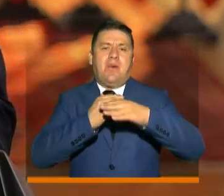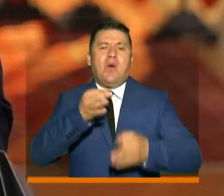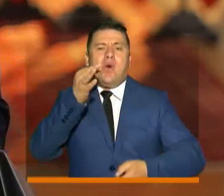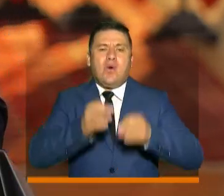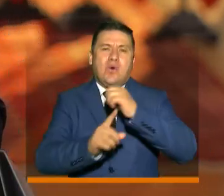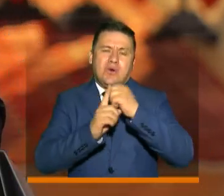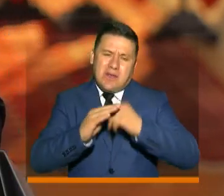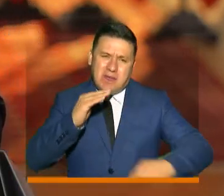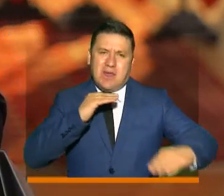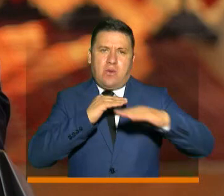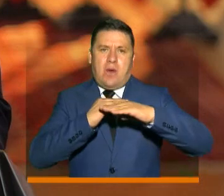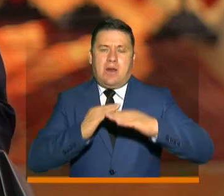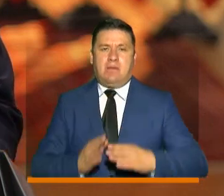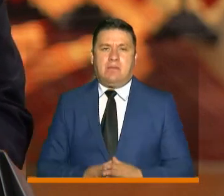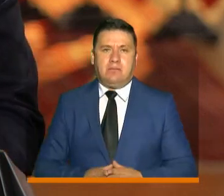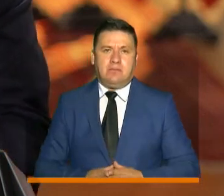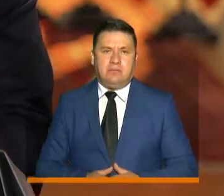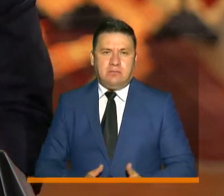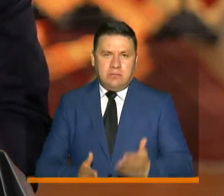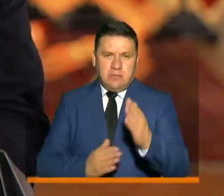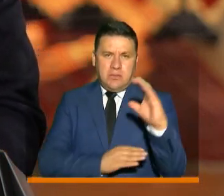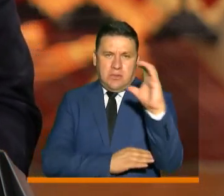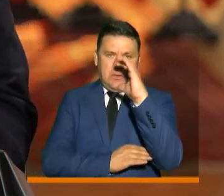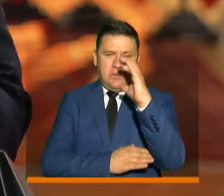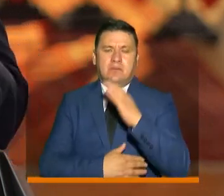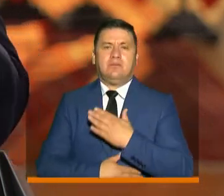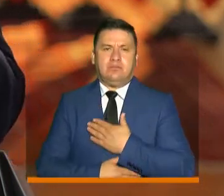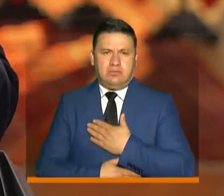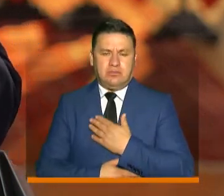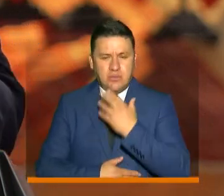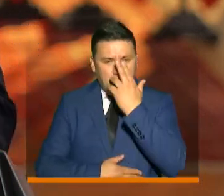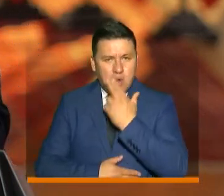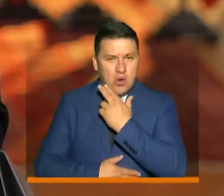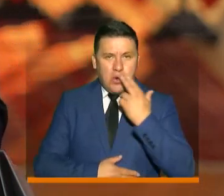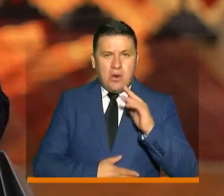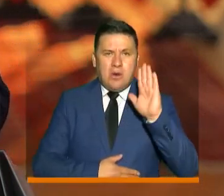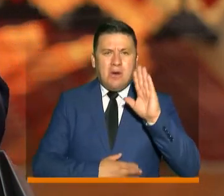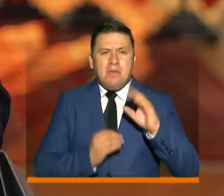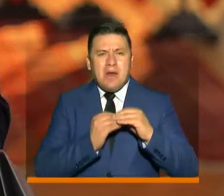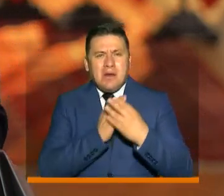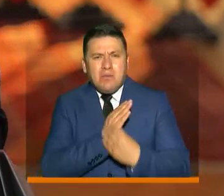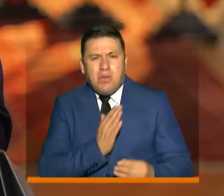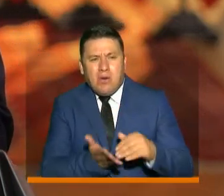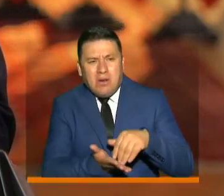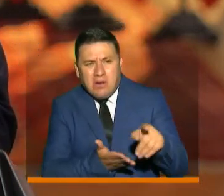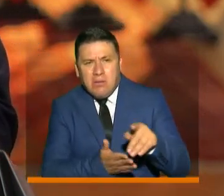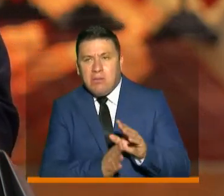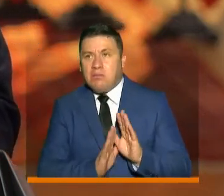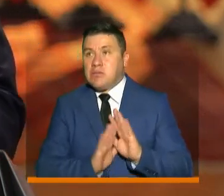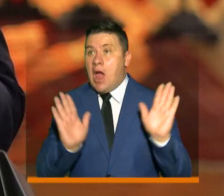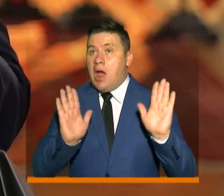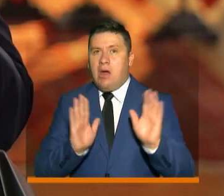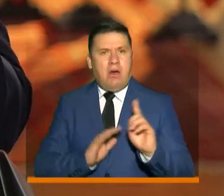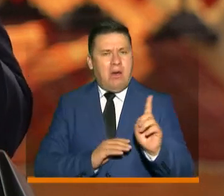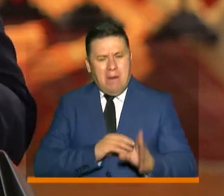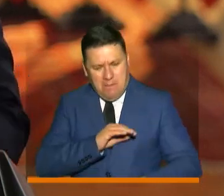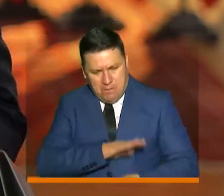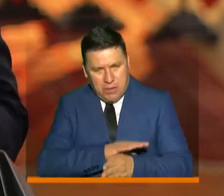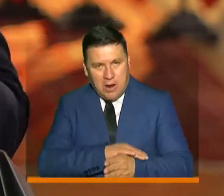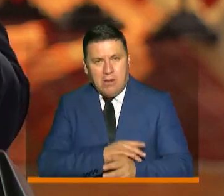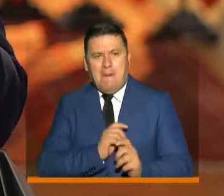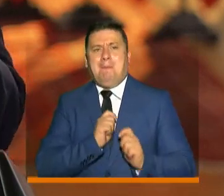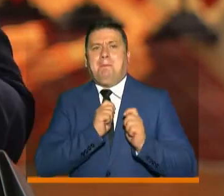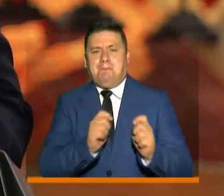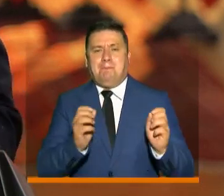social colombianos nuestro compromiso con los más vulnerables no para habilitaremos el